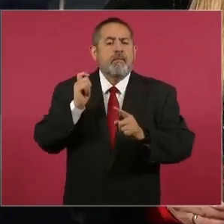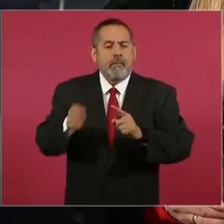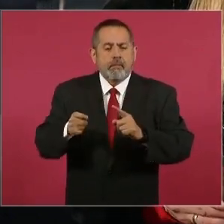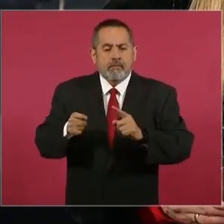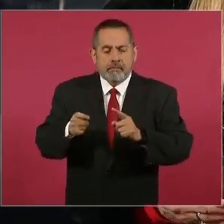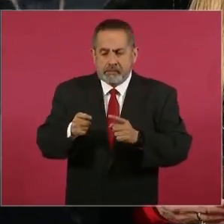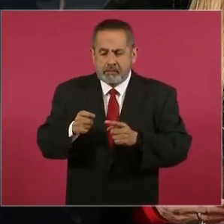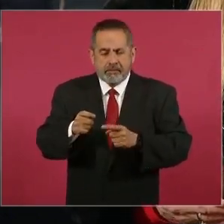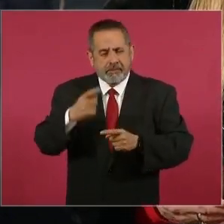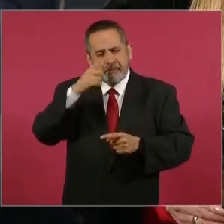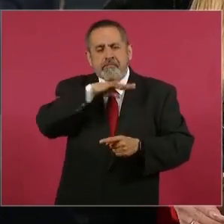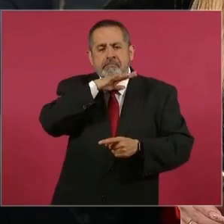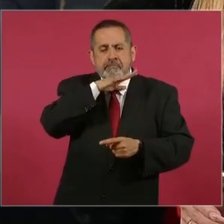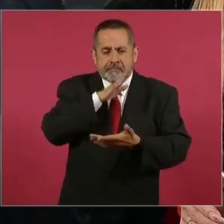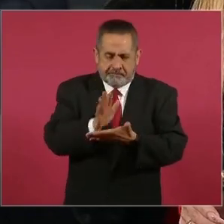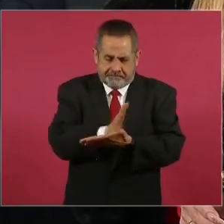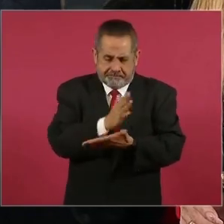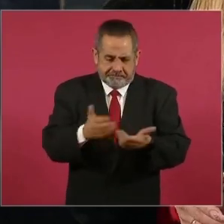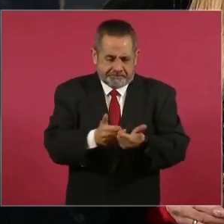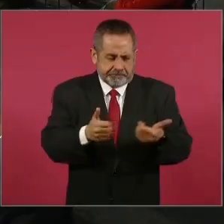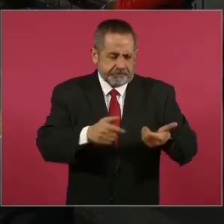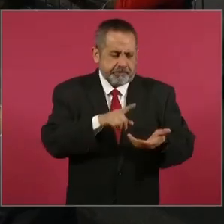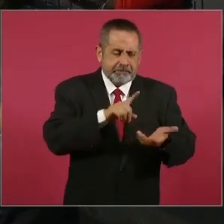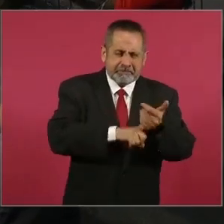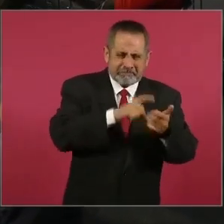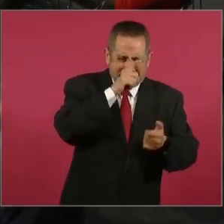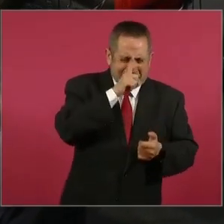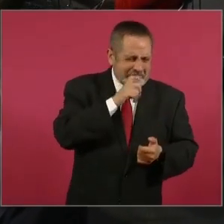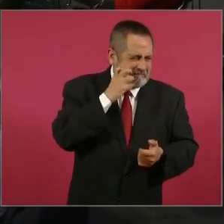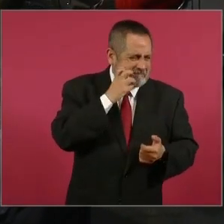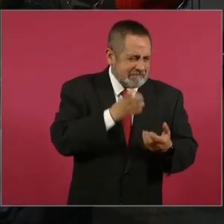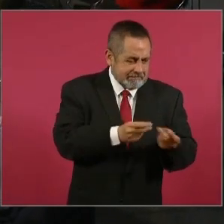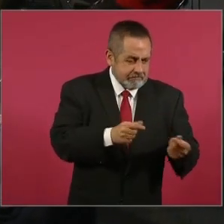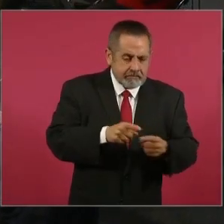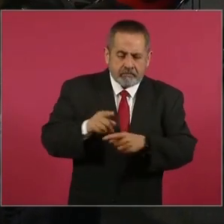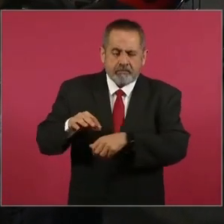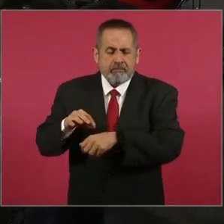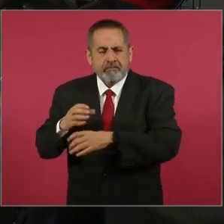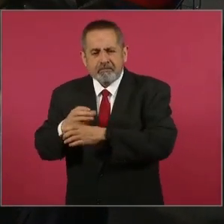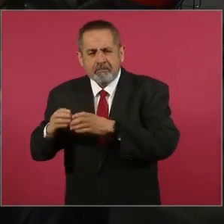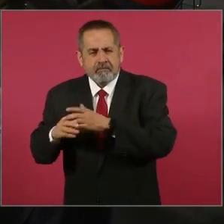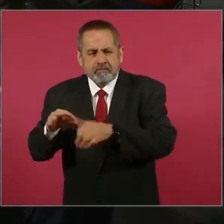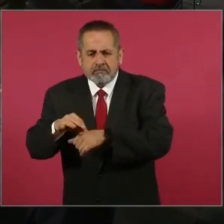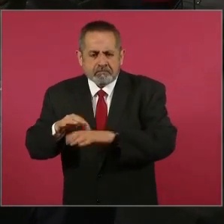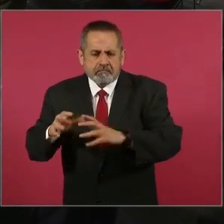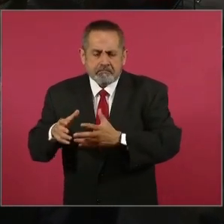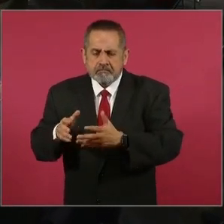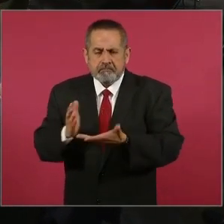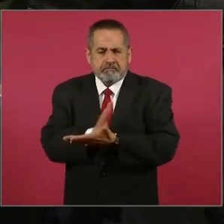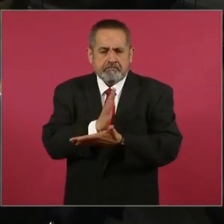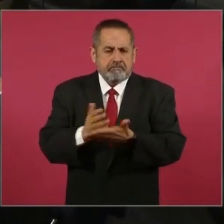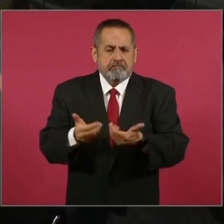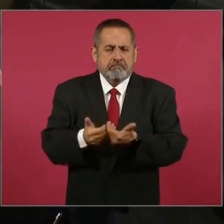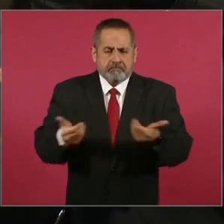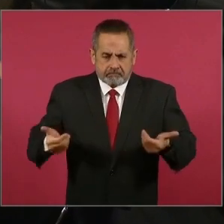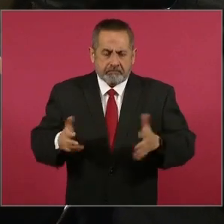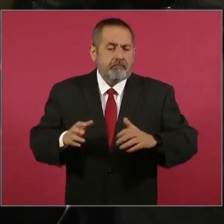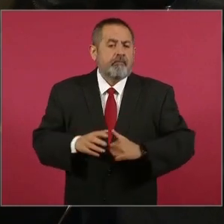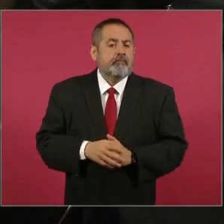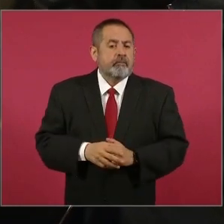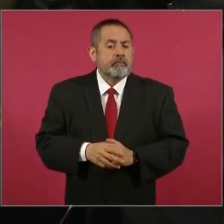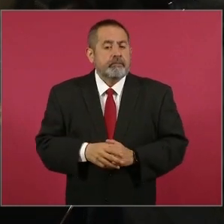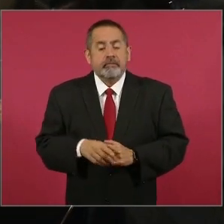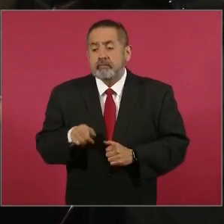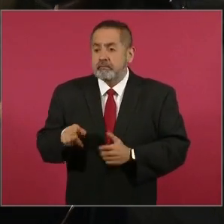separar lo orgánico de lo inorgánico con orgánico se está haciendo composta pero con lo inorgánico que eh es muchísimo